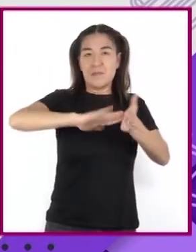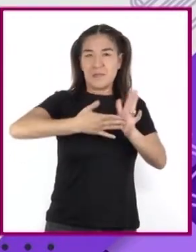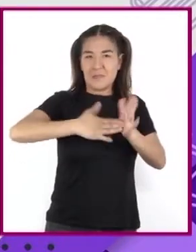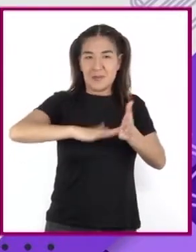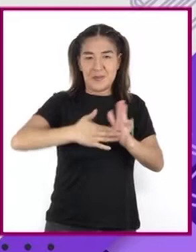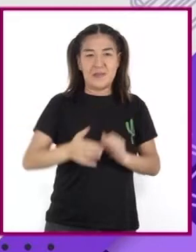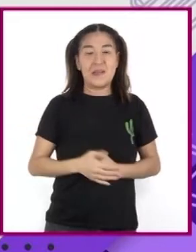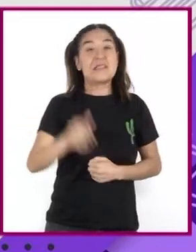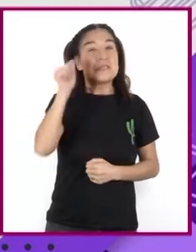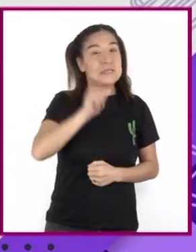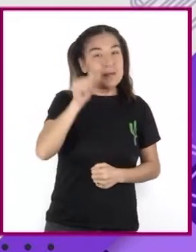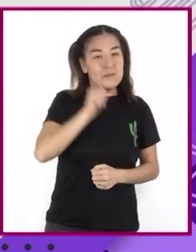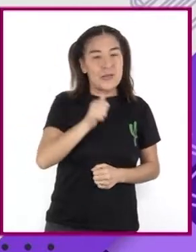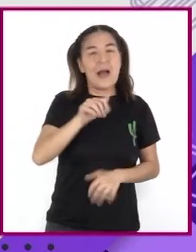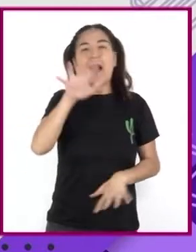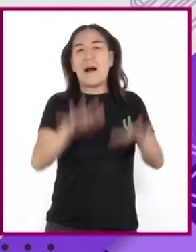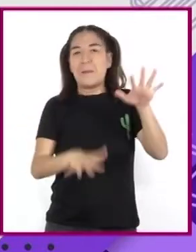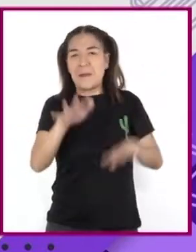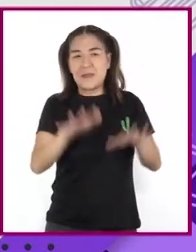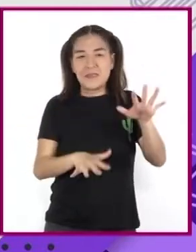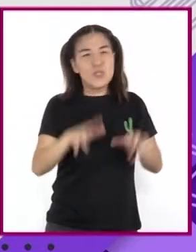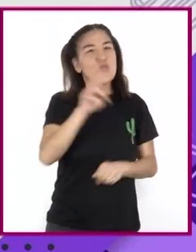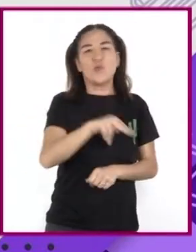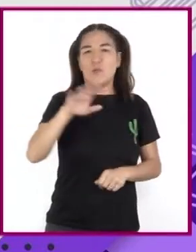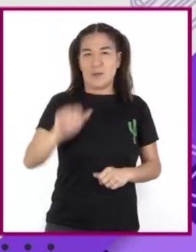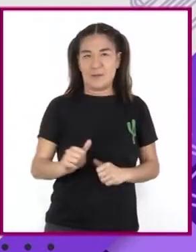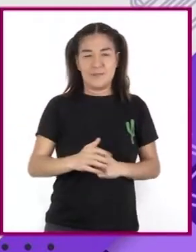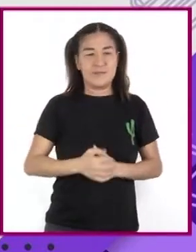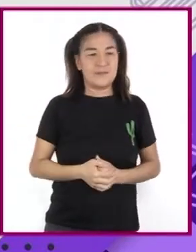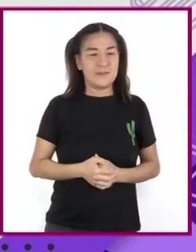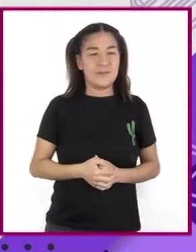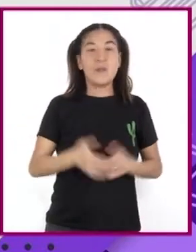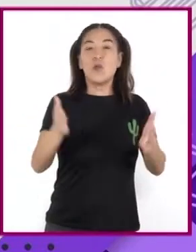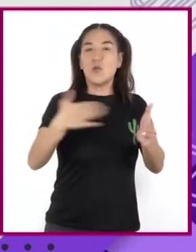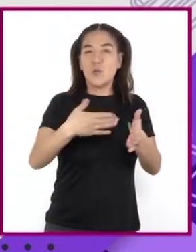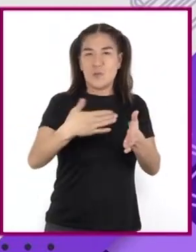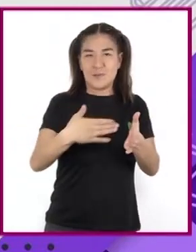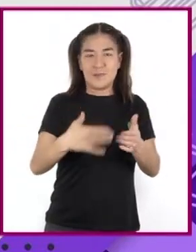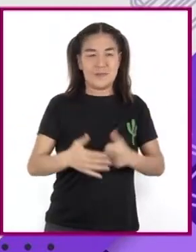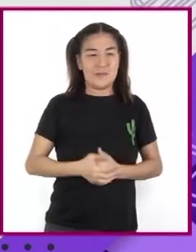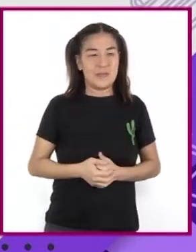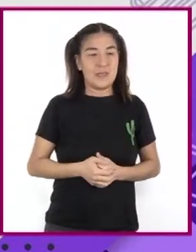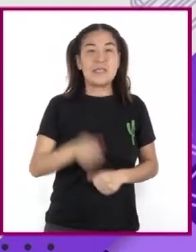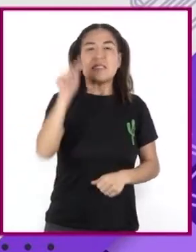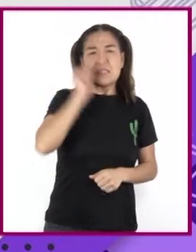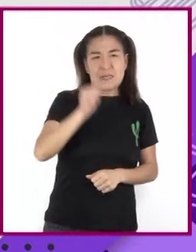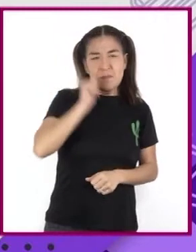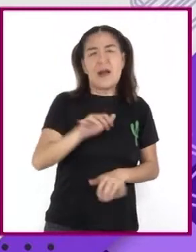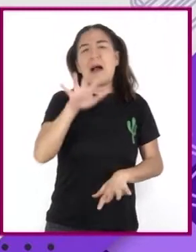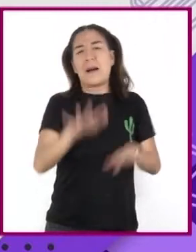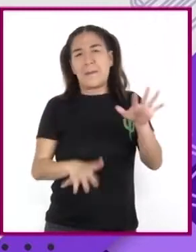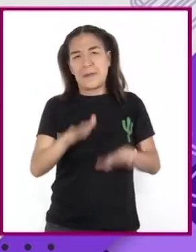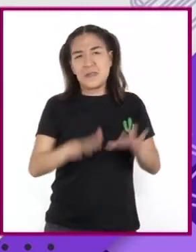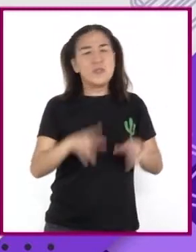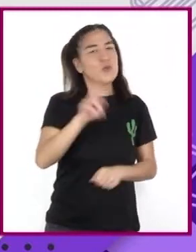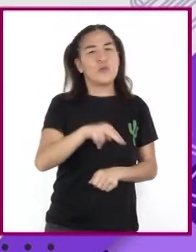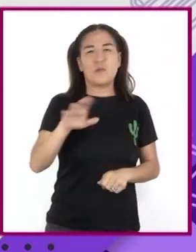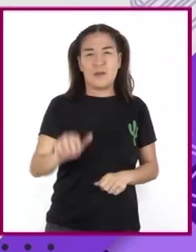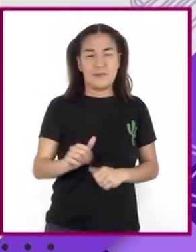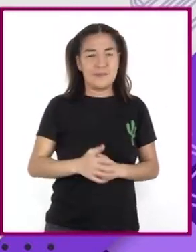trastes, siempre, a veces, nunca. Cocinar, siempre, a veces,